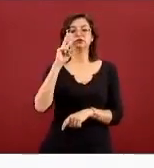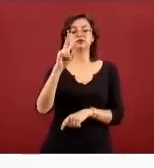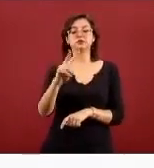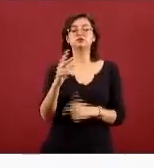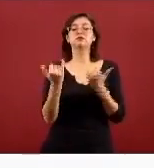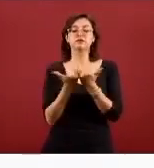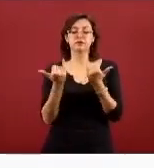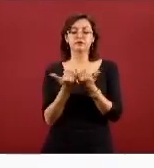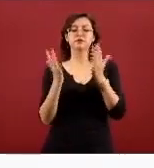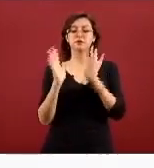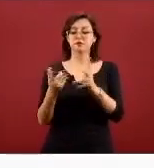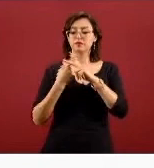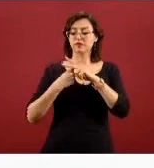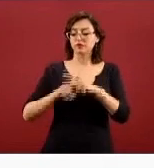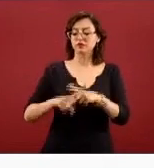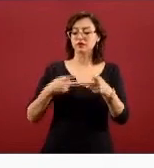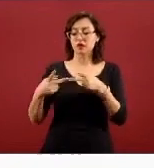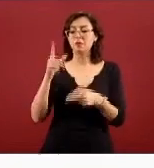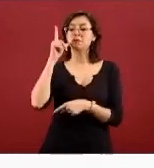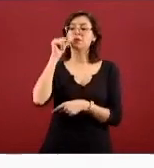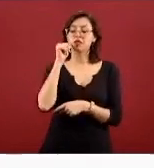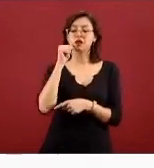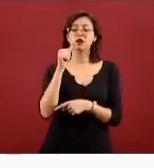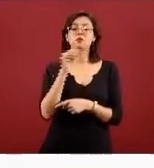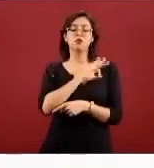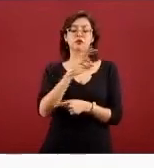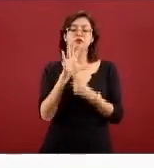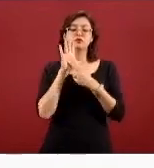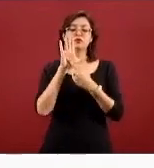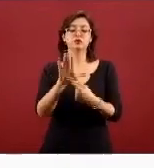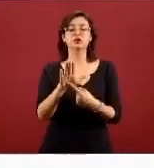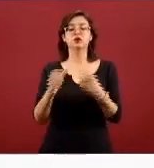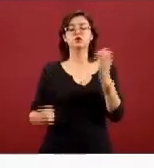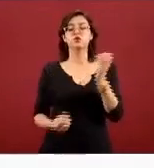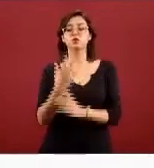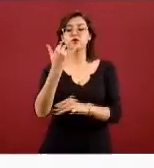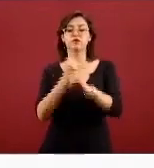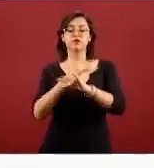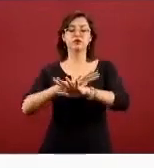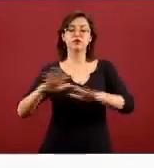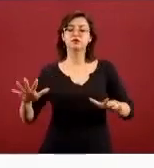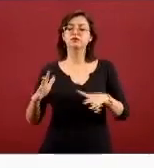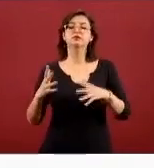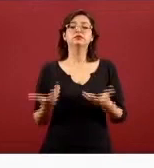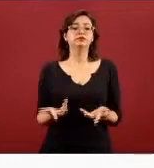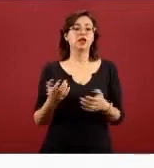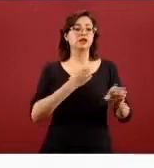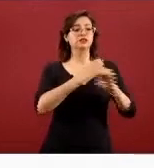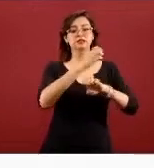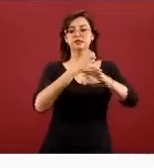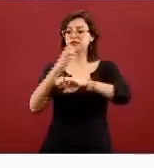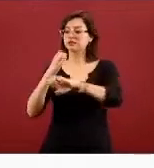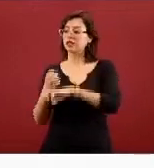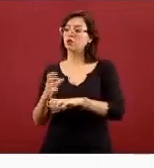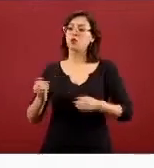preparar, y yo creo que para mañana podemos tenerles ya una gráfica, así como veíamos la tasa de incidencia acumulada por estado, lo cual genera un cambio